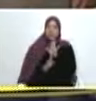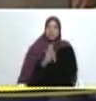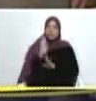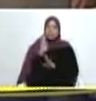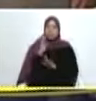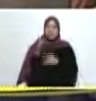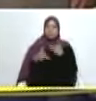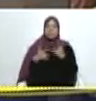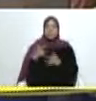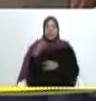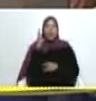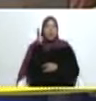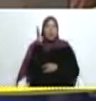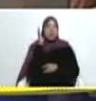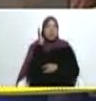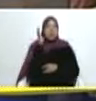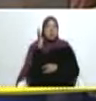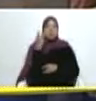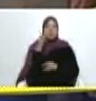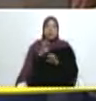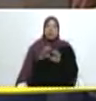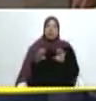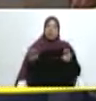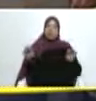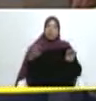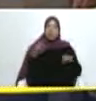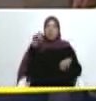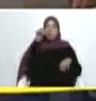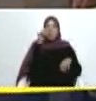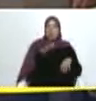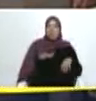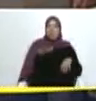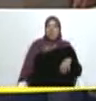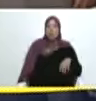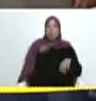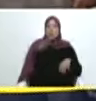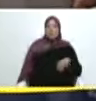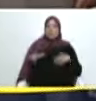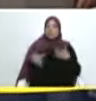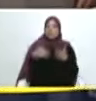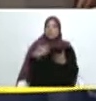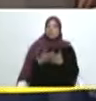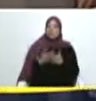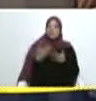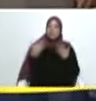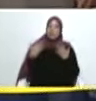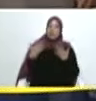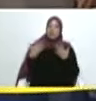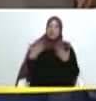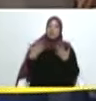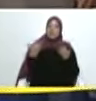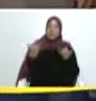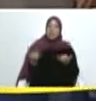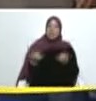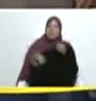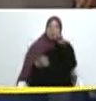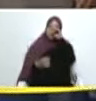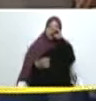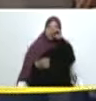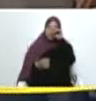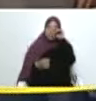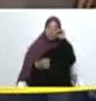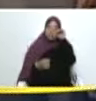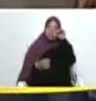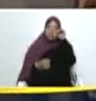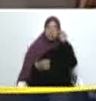la concientización y en la educación de nuestro pueblo, de que se entienda que la emergencia es para allá, no es para dentro